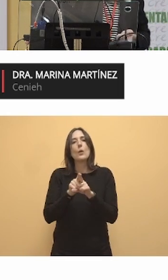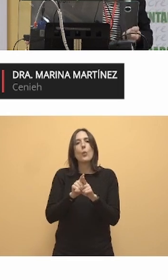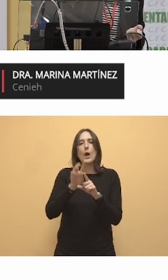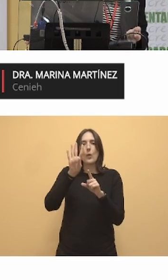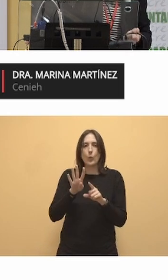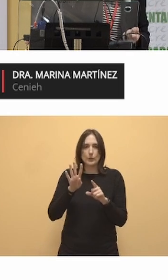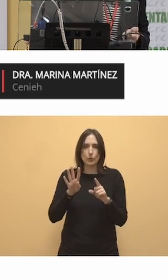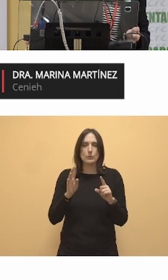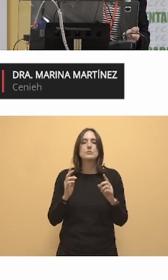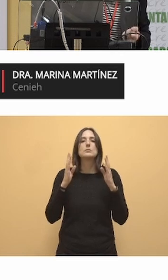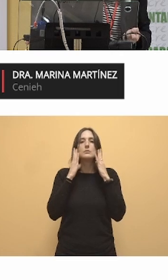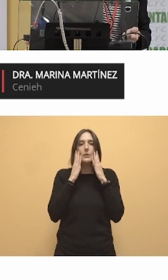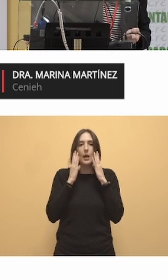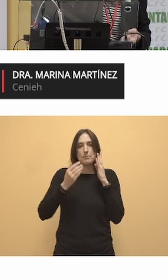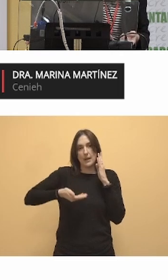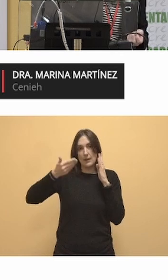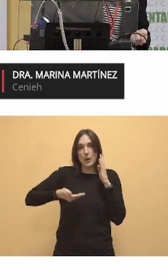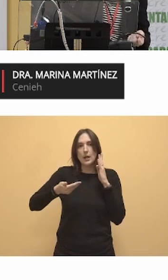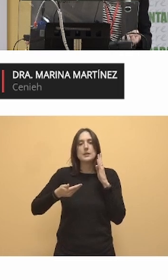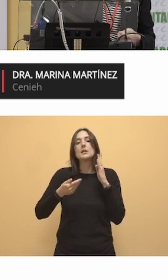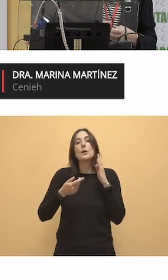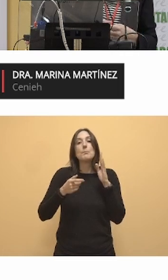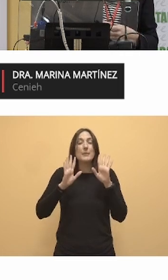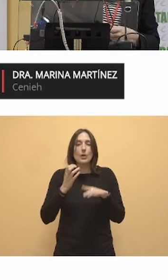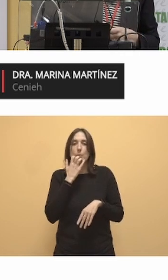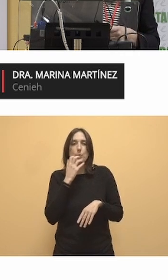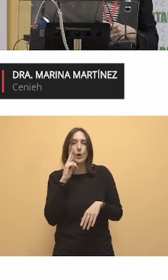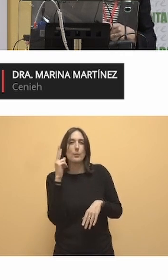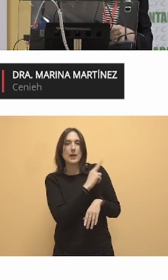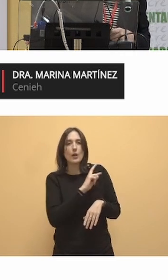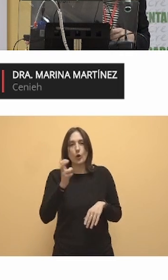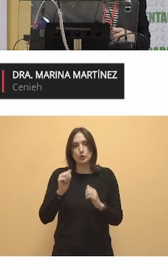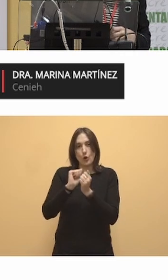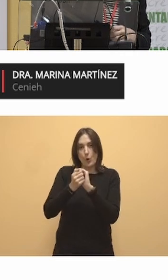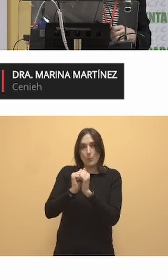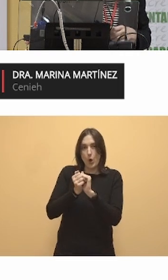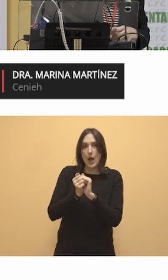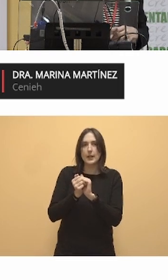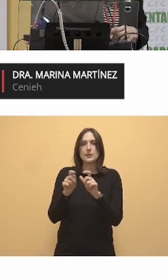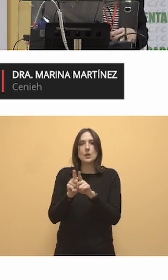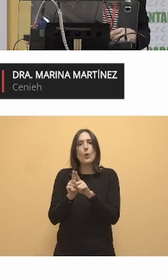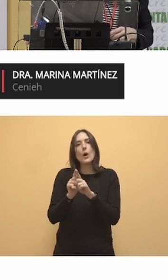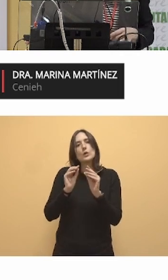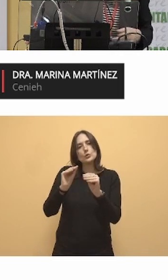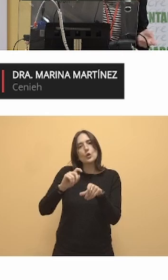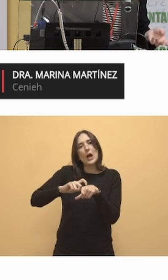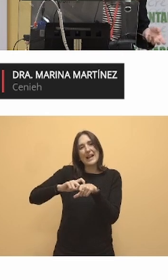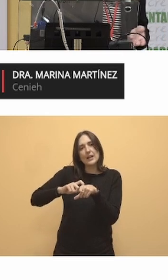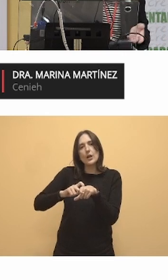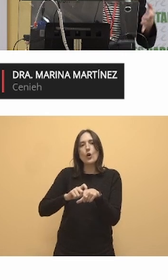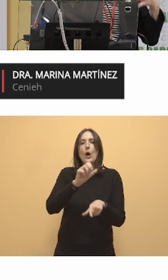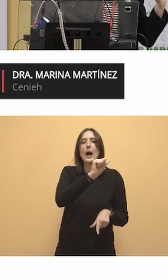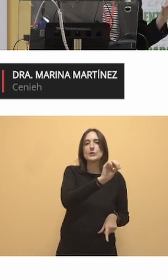cúspides principales, ¿vale? Y sin embargo, aquí tenéis molares del género Australopithecus, donde